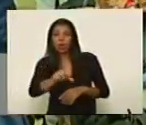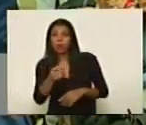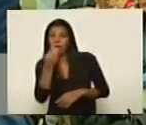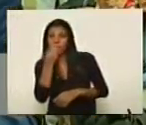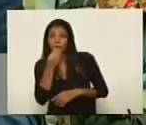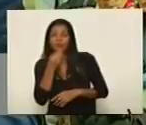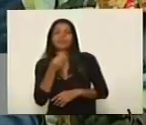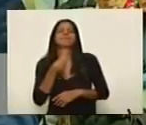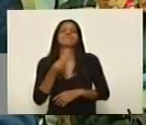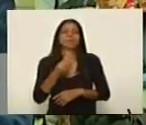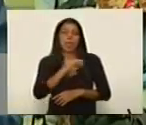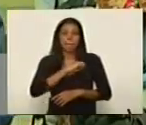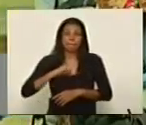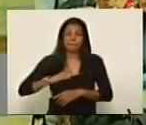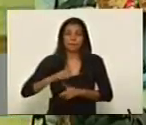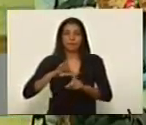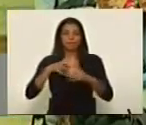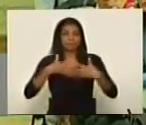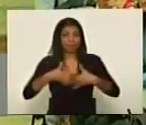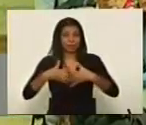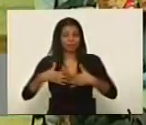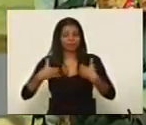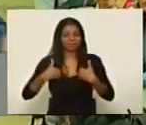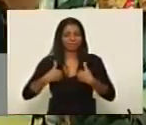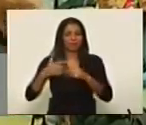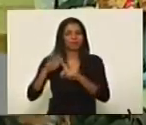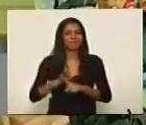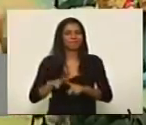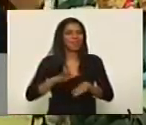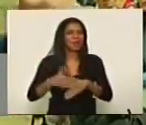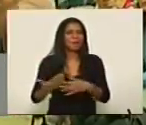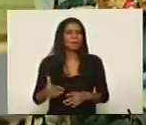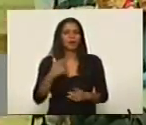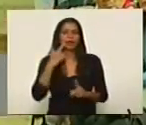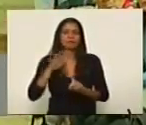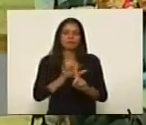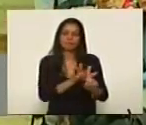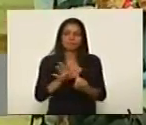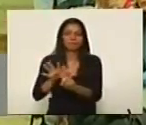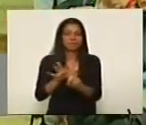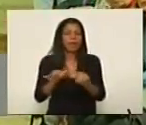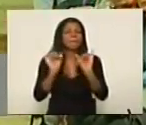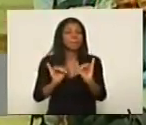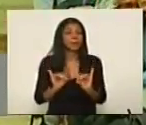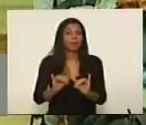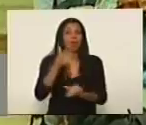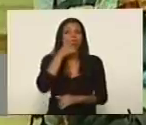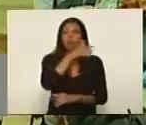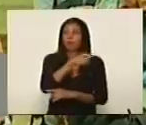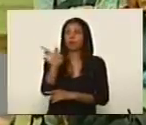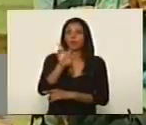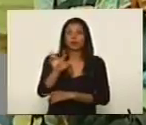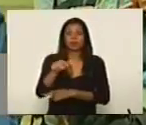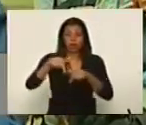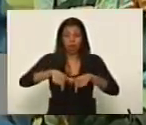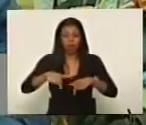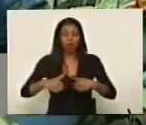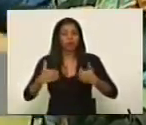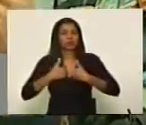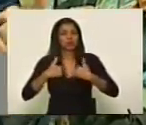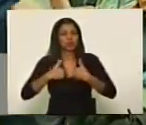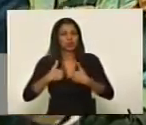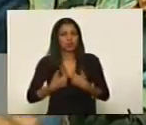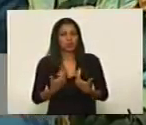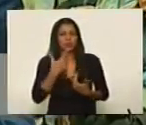que también el sector privado está siendo afectado precisamente por la persecución, el acoso y el asedio. Hoy los venezolanos estamos siendo sometidos a